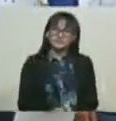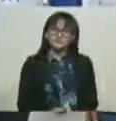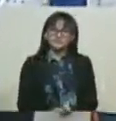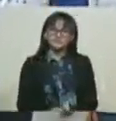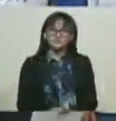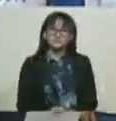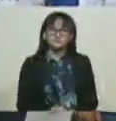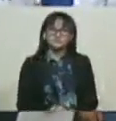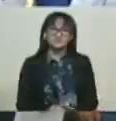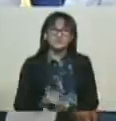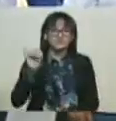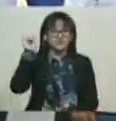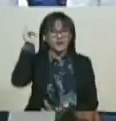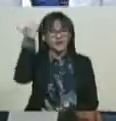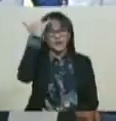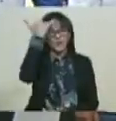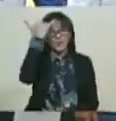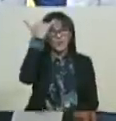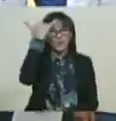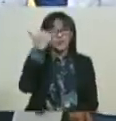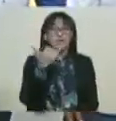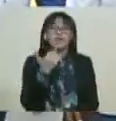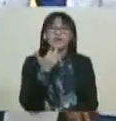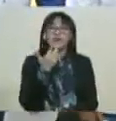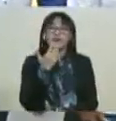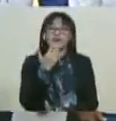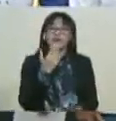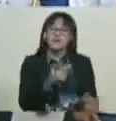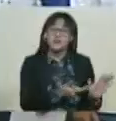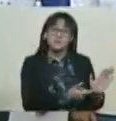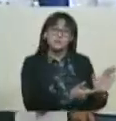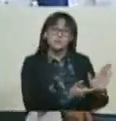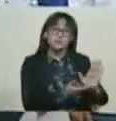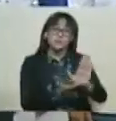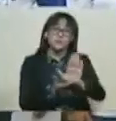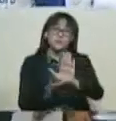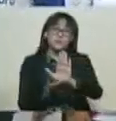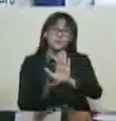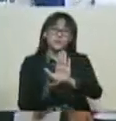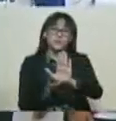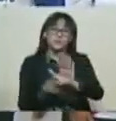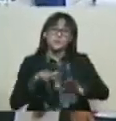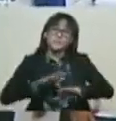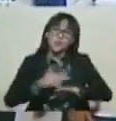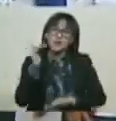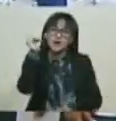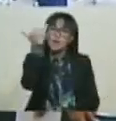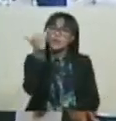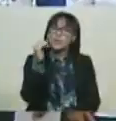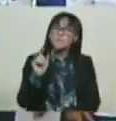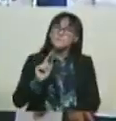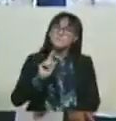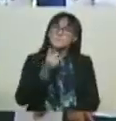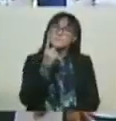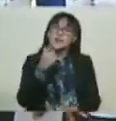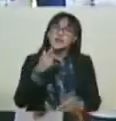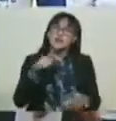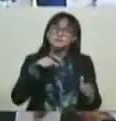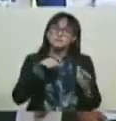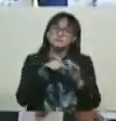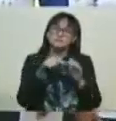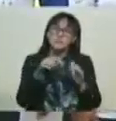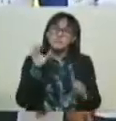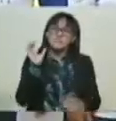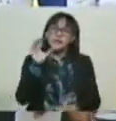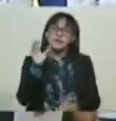yaracuy ese ejemplo porque yaracuy es en primer lugar del país que llegamos